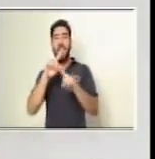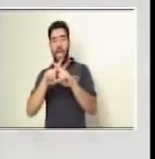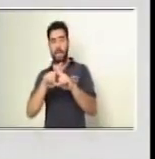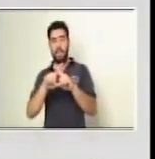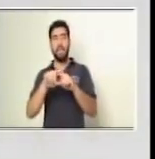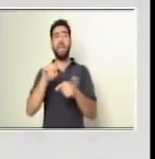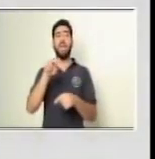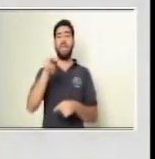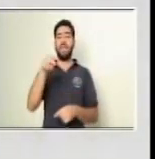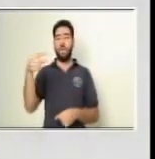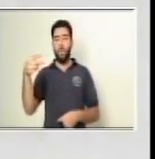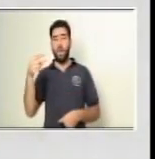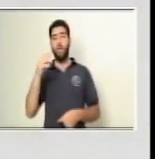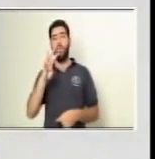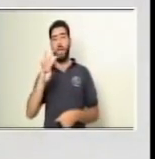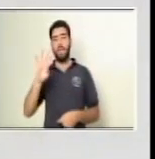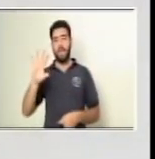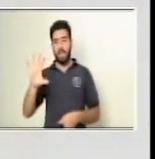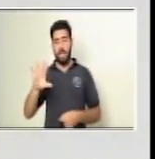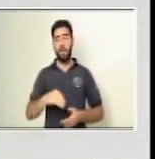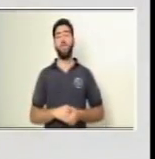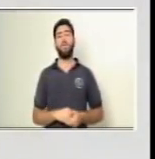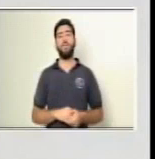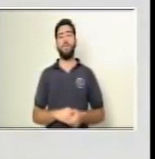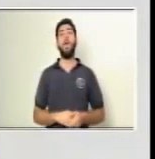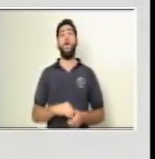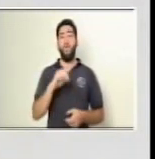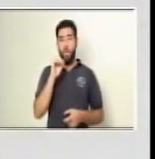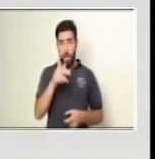da 45.